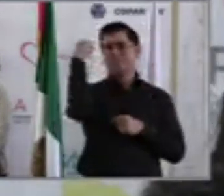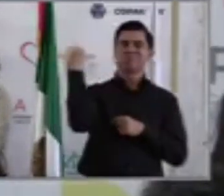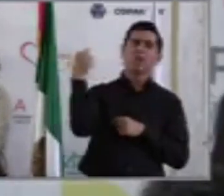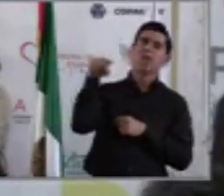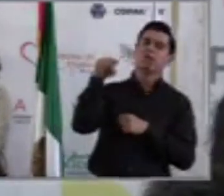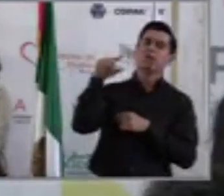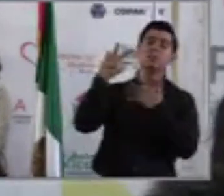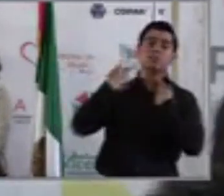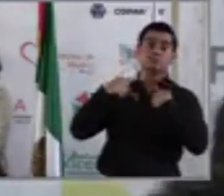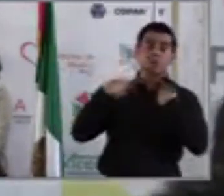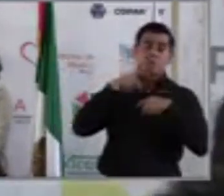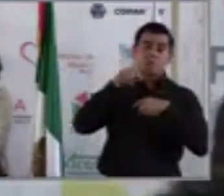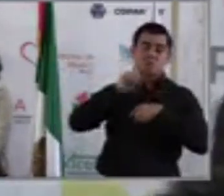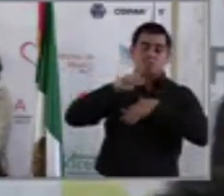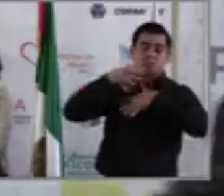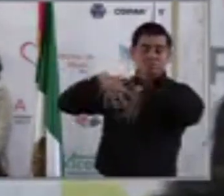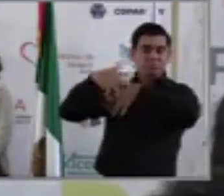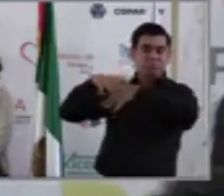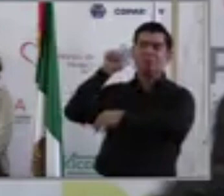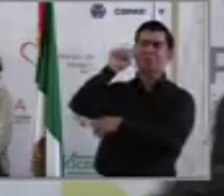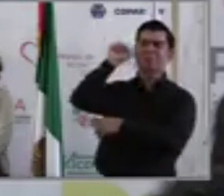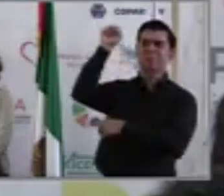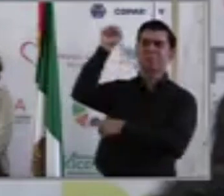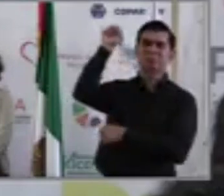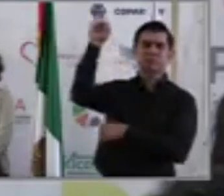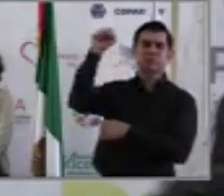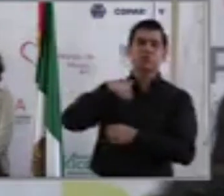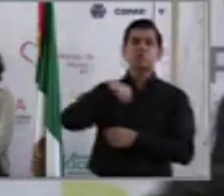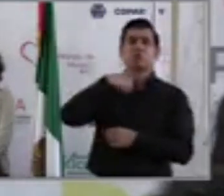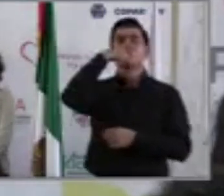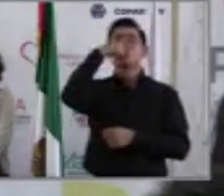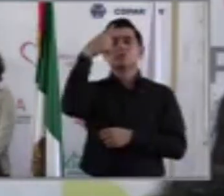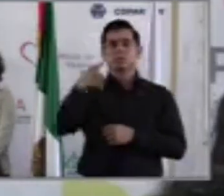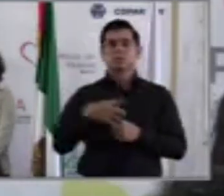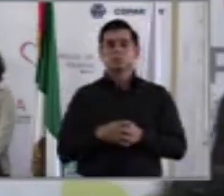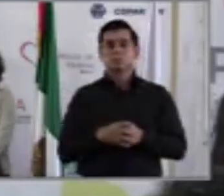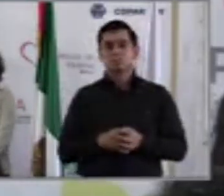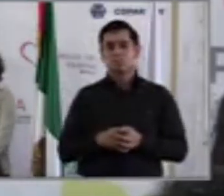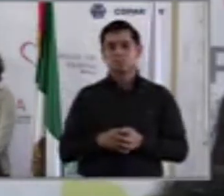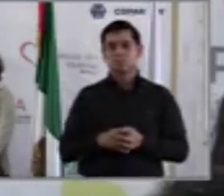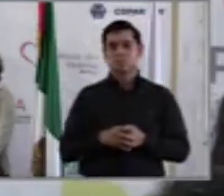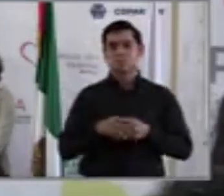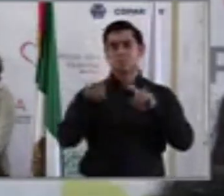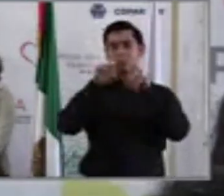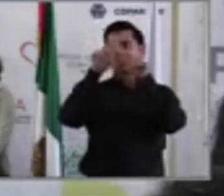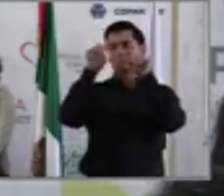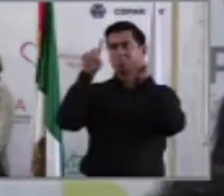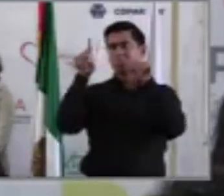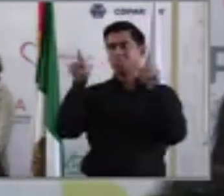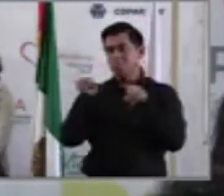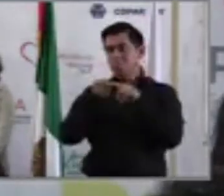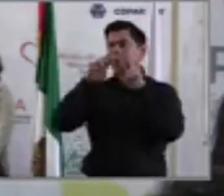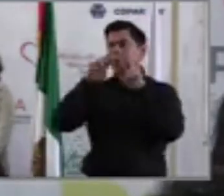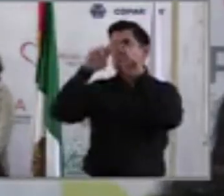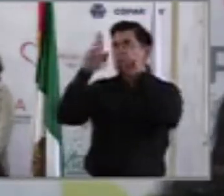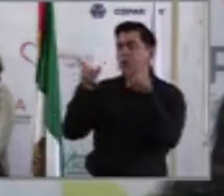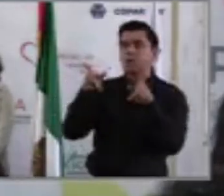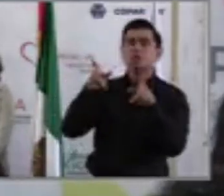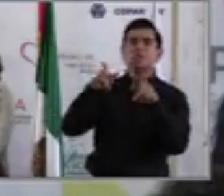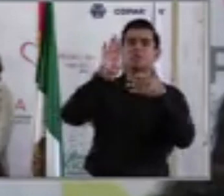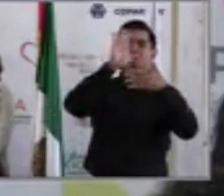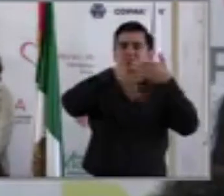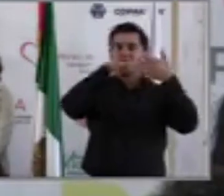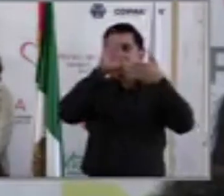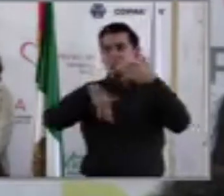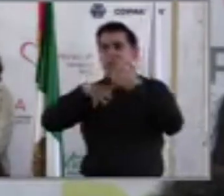digo, los vidrios se vuelven a poner, las paredes se vuelven a pintar. La vida